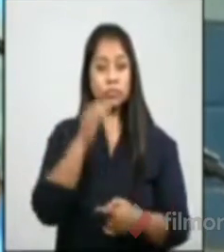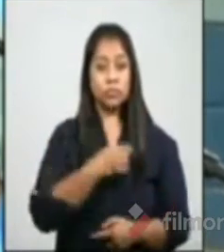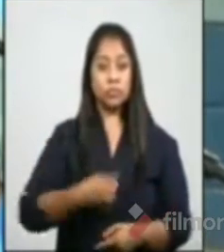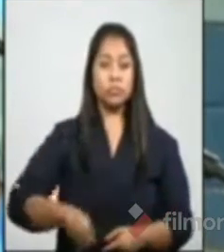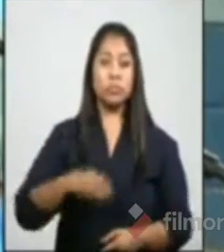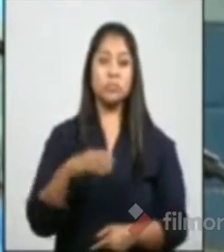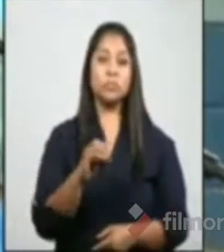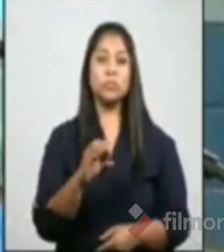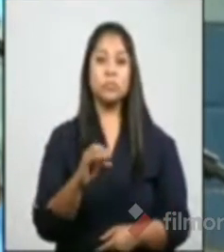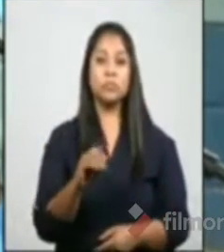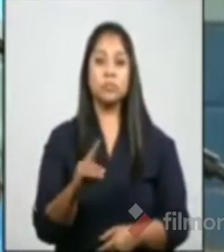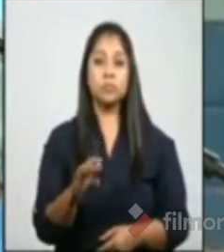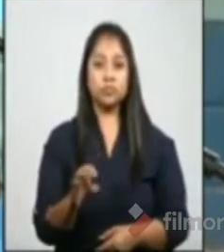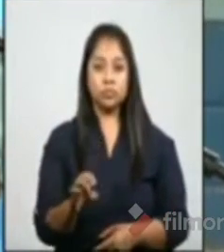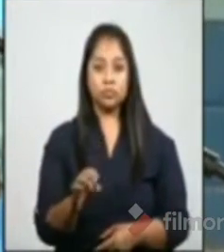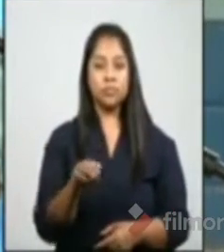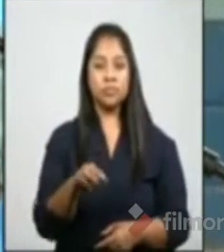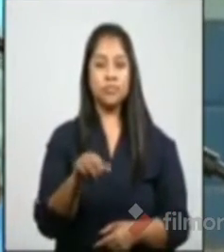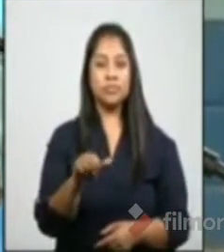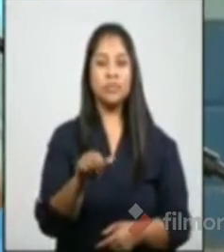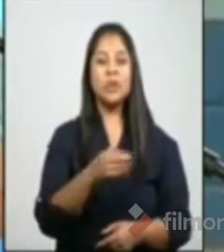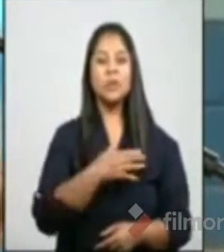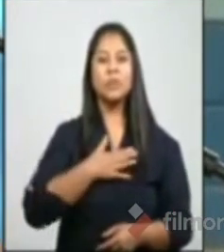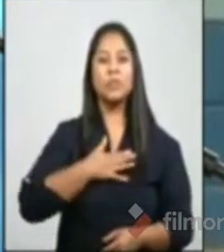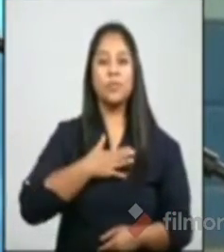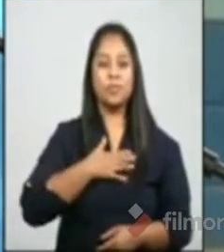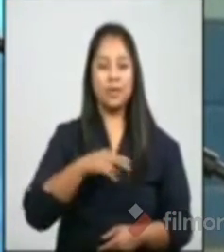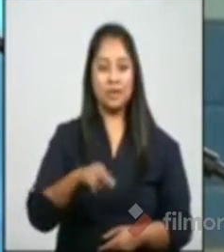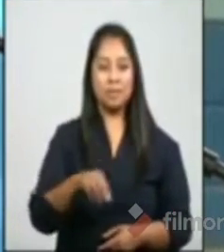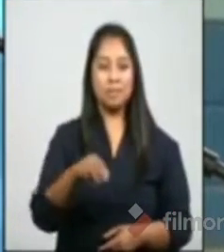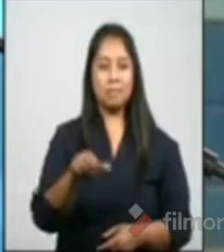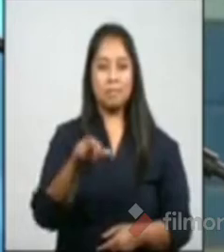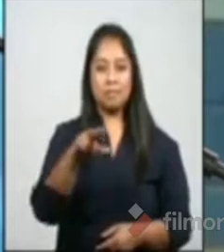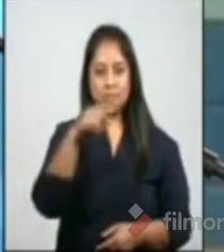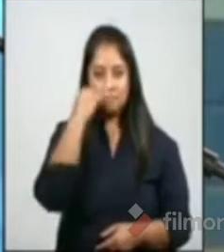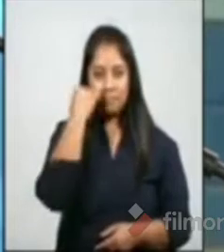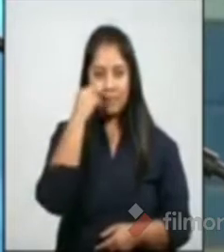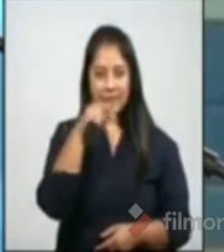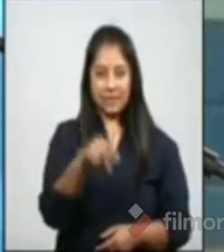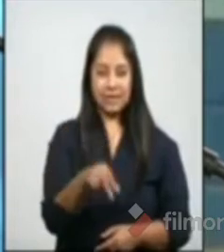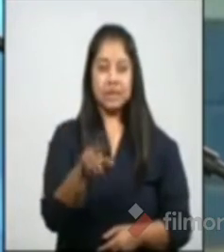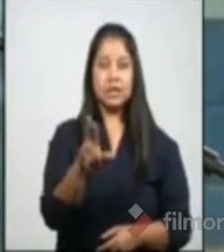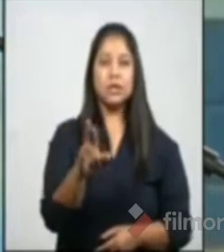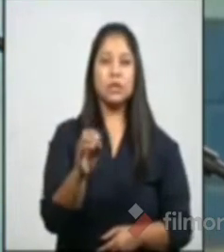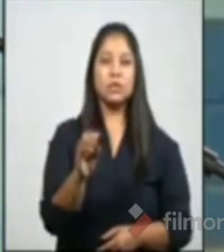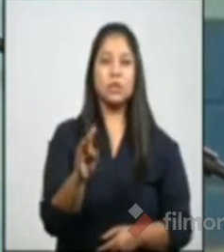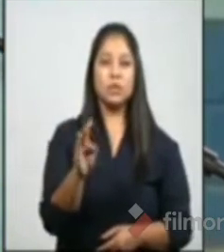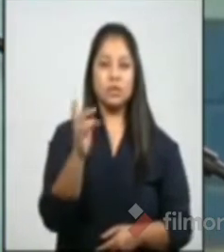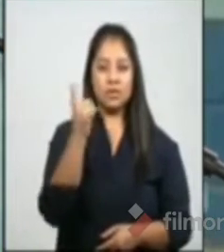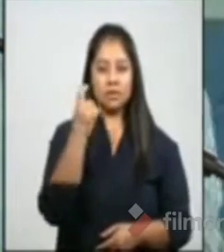COCOBE, Martín Rodas, a quien le pedimos que se acerque por acá, por favor.